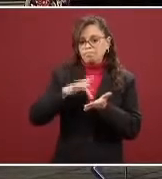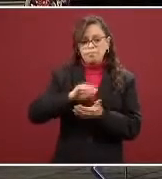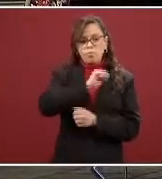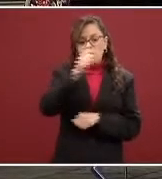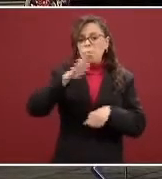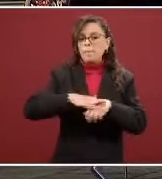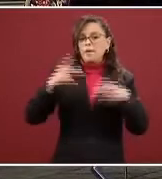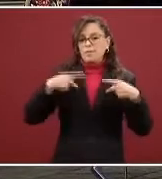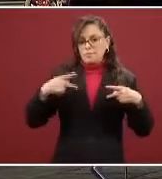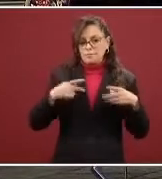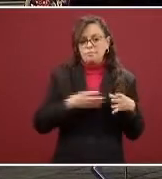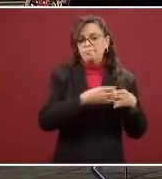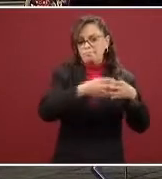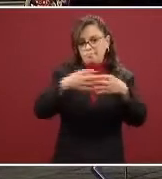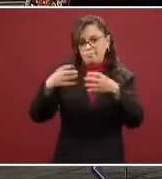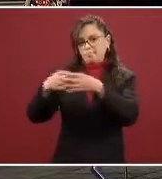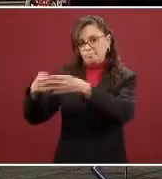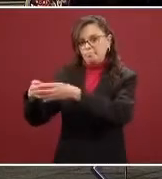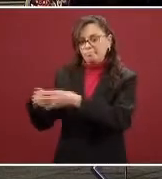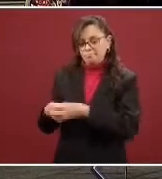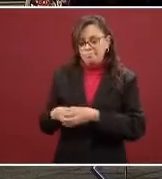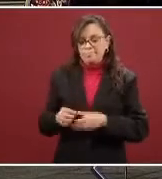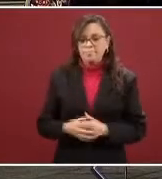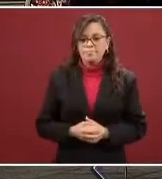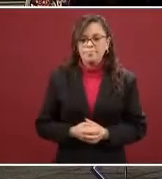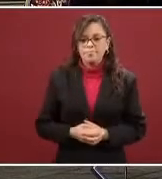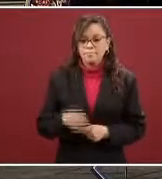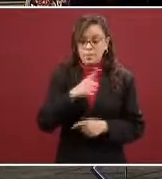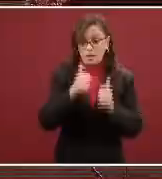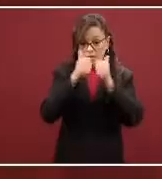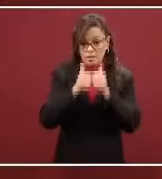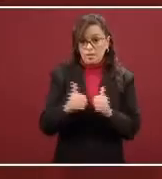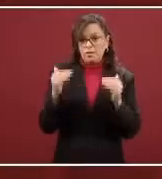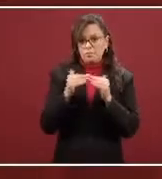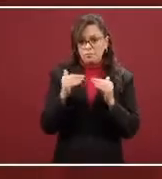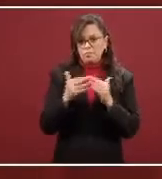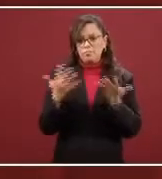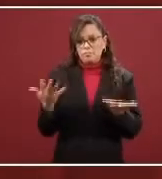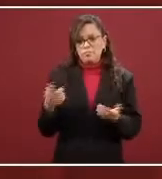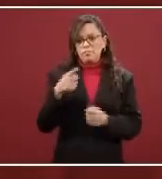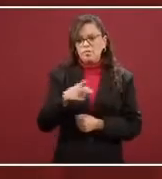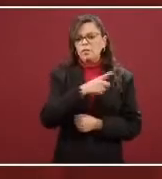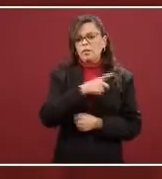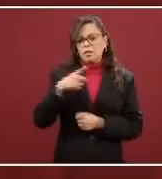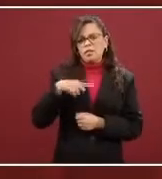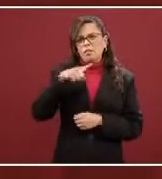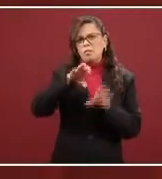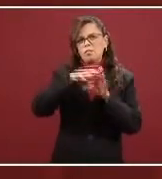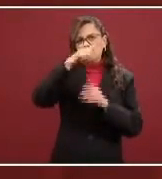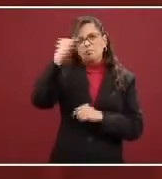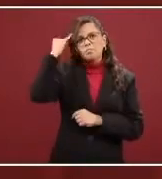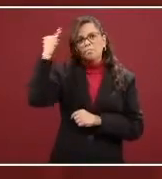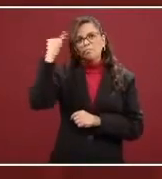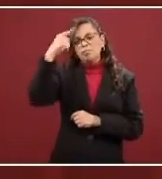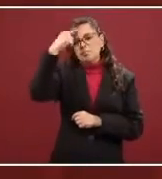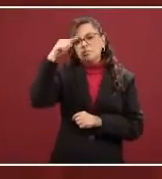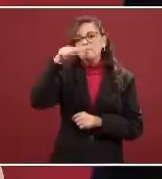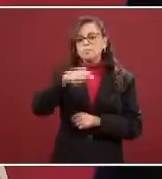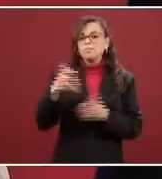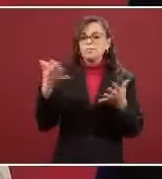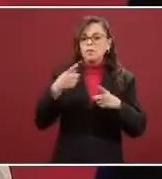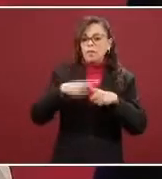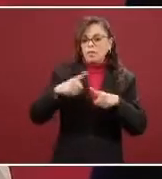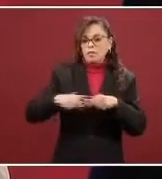muy importante ya al estar en casa, es diseñar y tratar de mantener una rutina que nos ayude a tener una sensación de